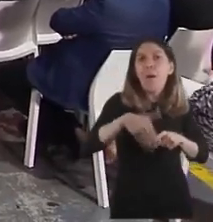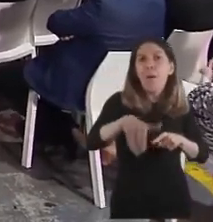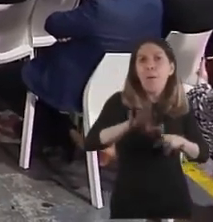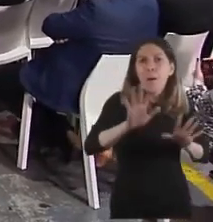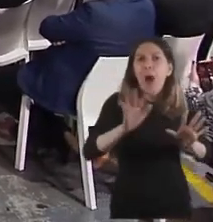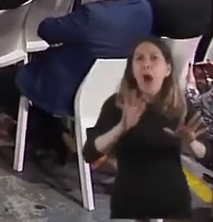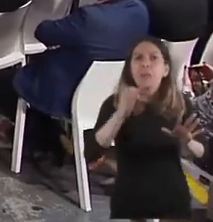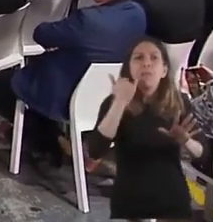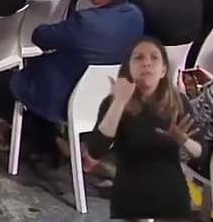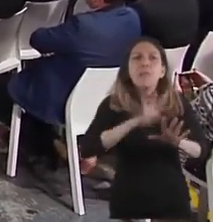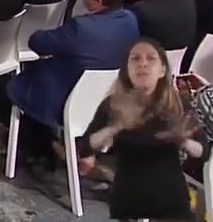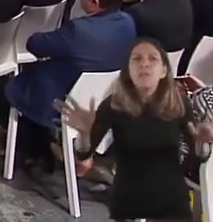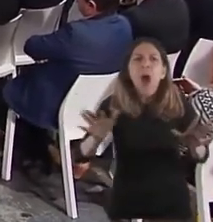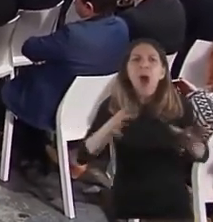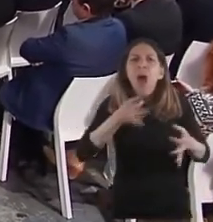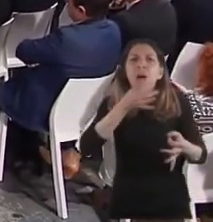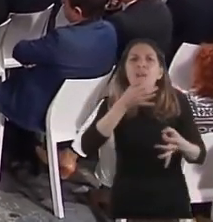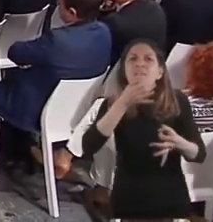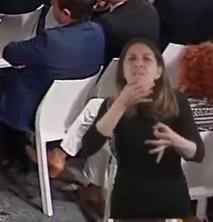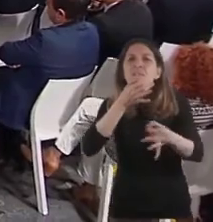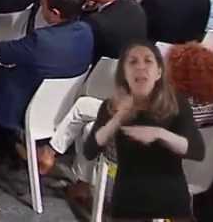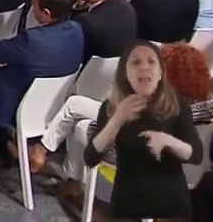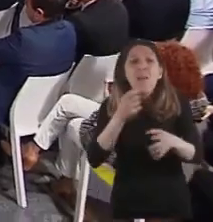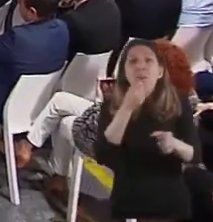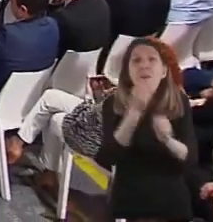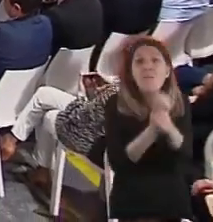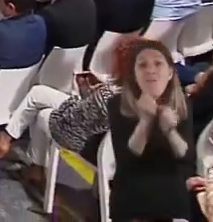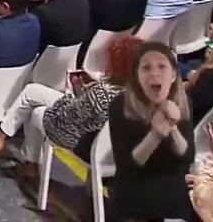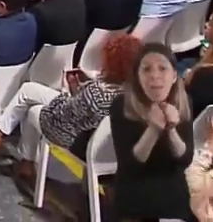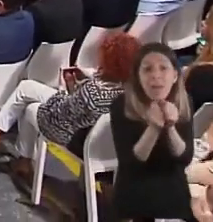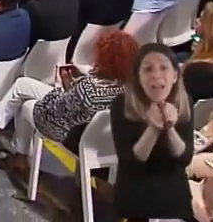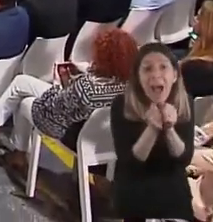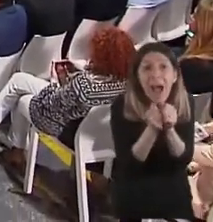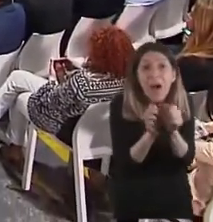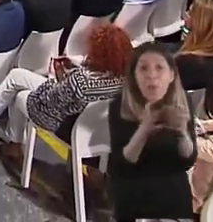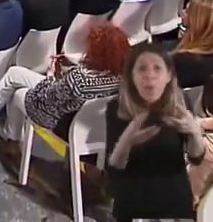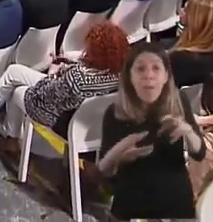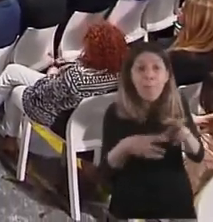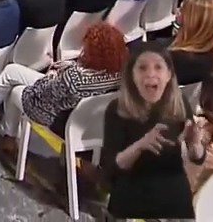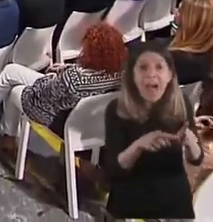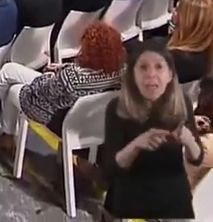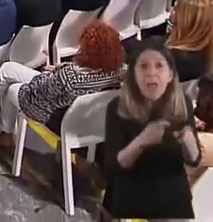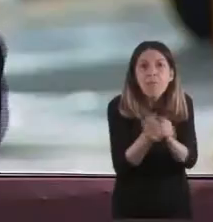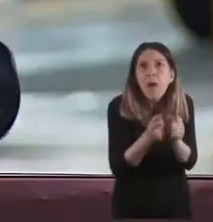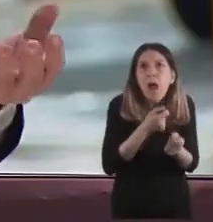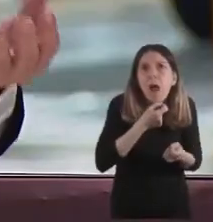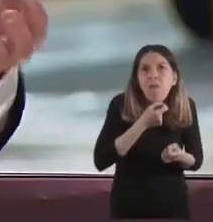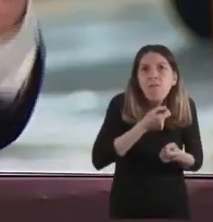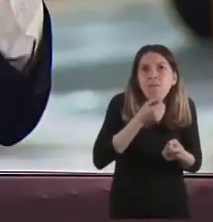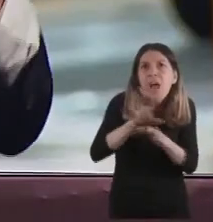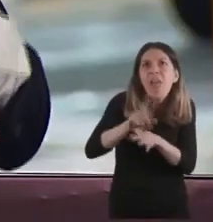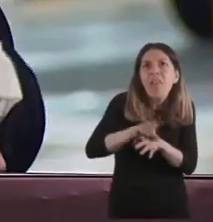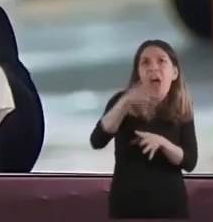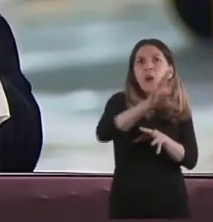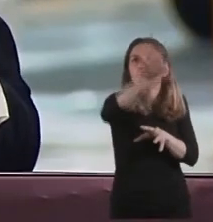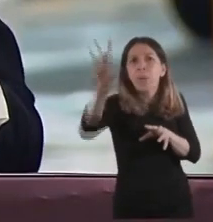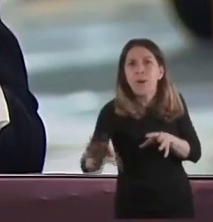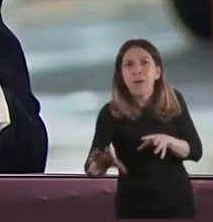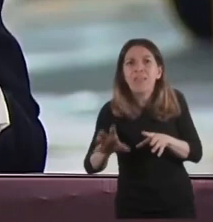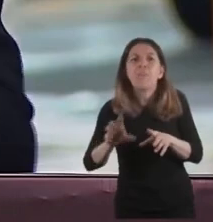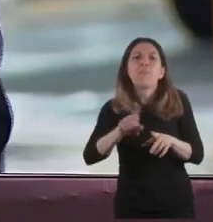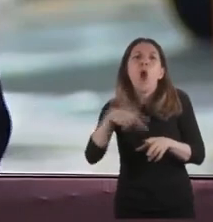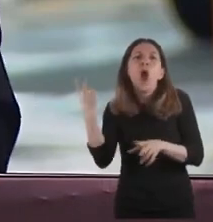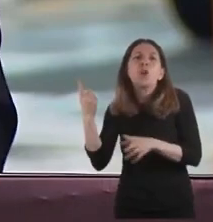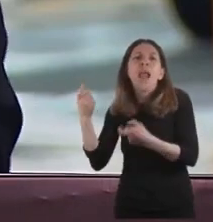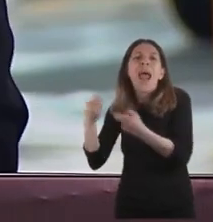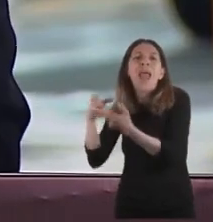se empiezan a vender íntegramente terminados desde la Argentina hacia la región, de otra empresa, hoy no le voy a hacer